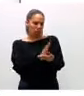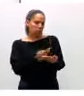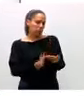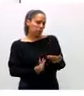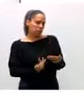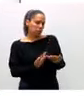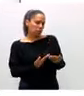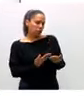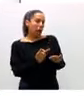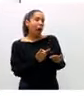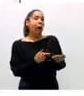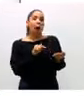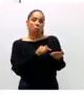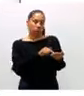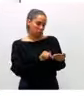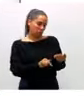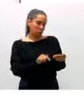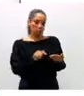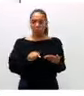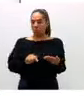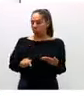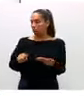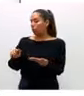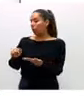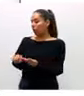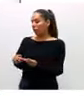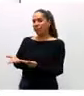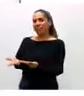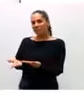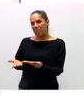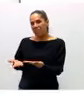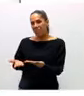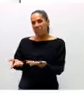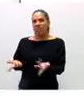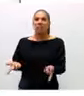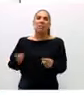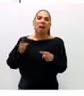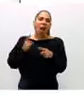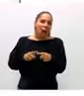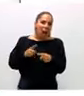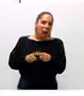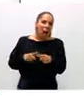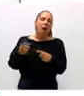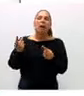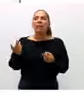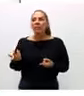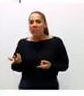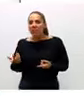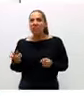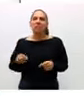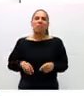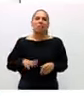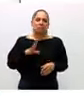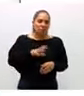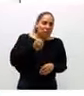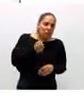alternativas. ¿Quién gana y quién pierde en cada una? ¿Qué actitudes pueden ayudar a resolver el conflicto? ¿Qué puede ceder